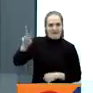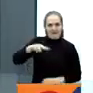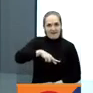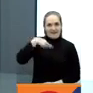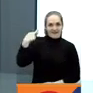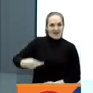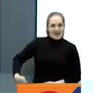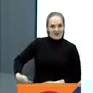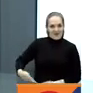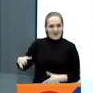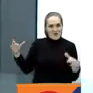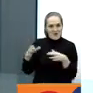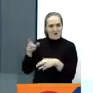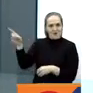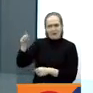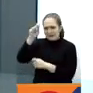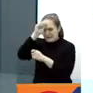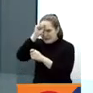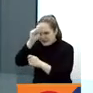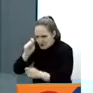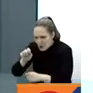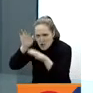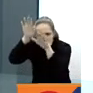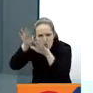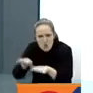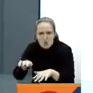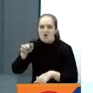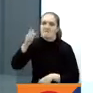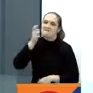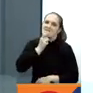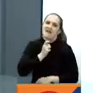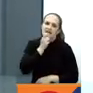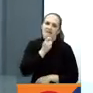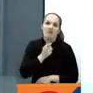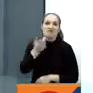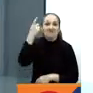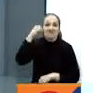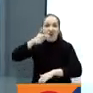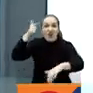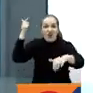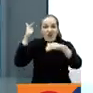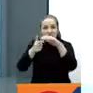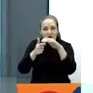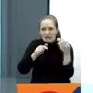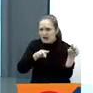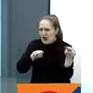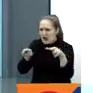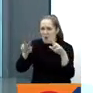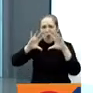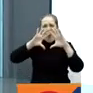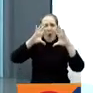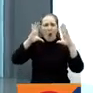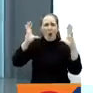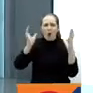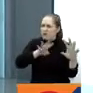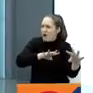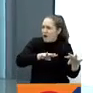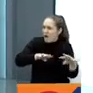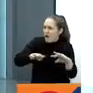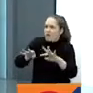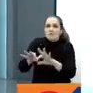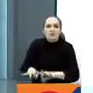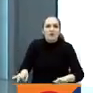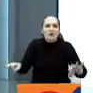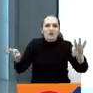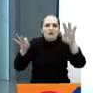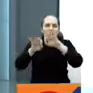quienes están rindiendo a los pies de Falcao García, pues su gol le ha dado sin lugar a dudas la vuelta al mundo por la importancia para el equipo